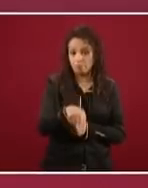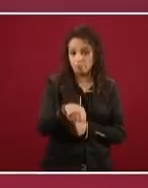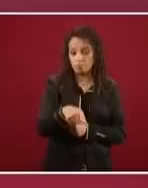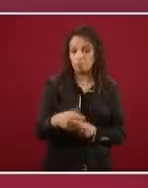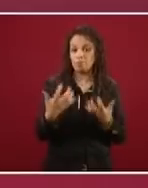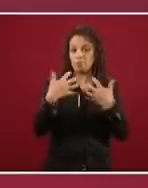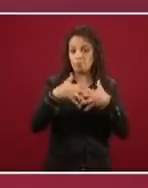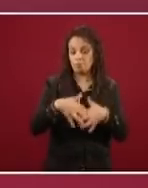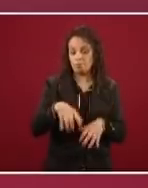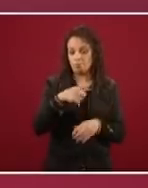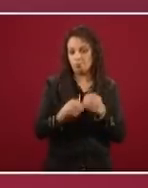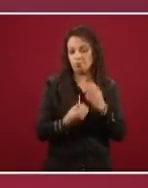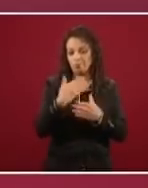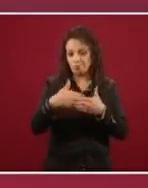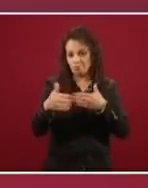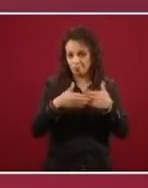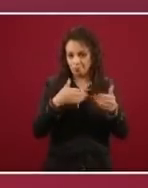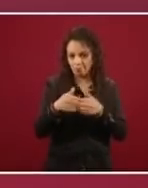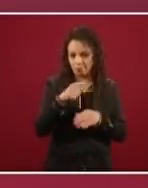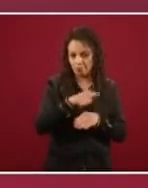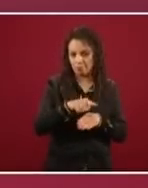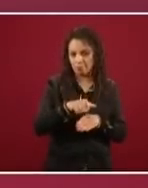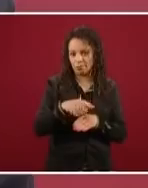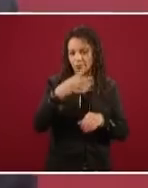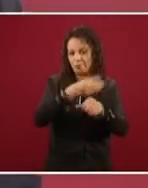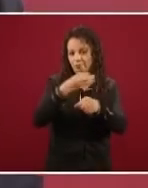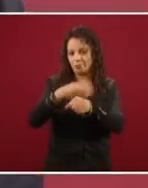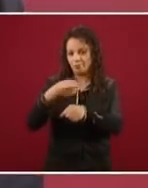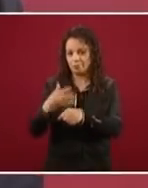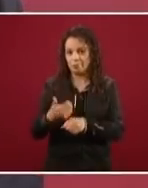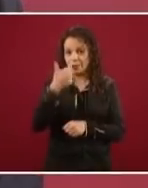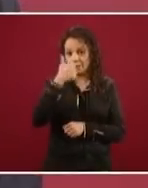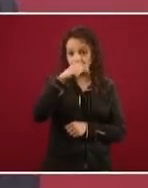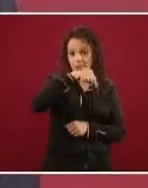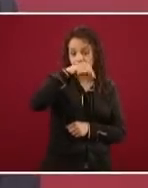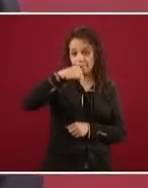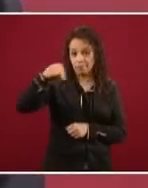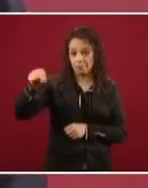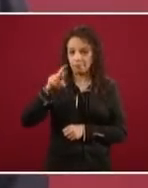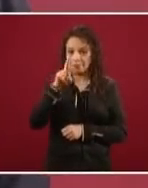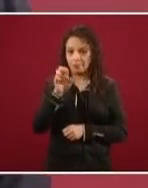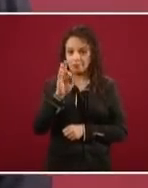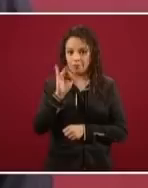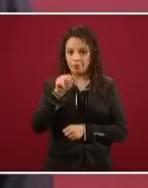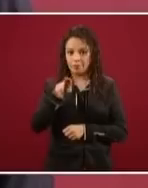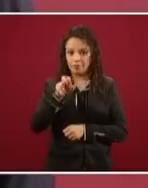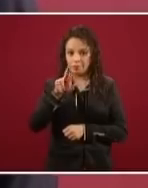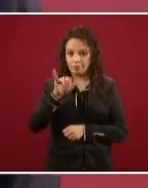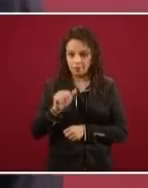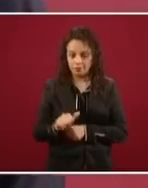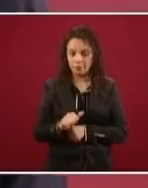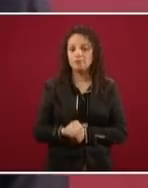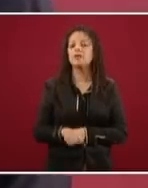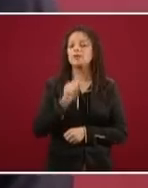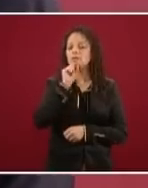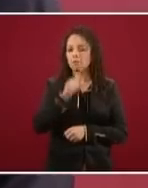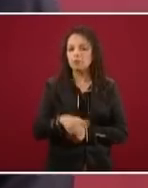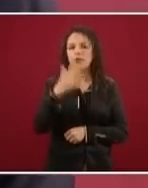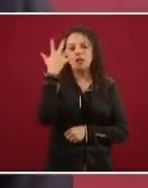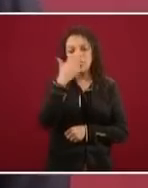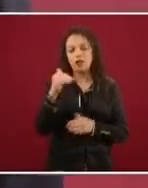refinerías del mantenimiento de las refinerías son también otros diez mil millones